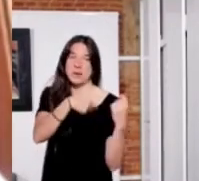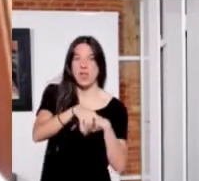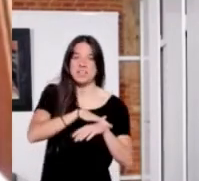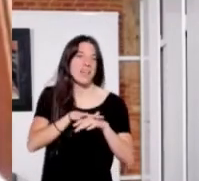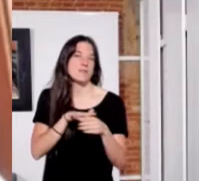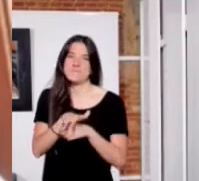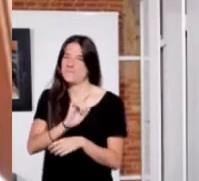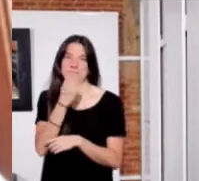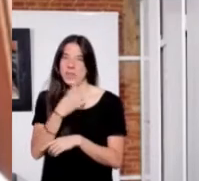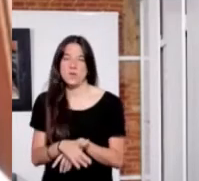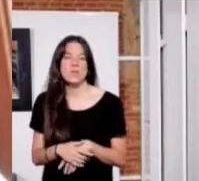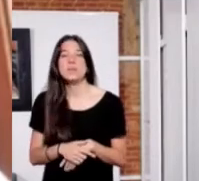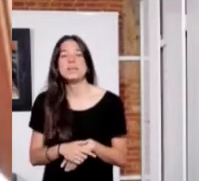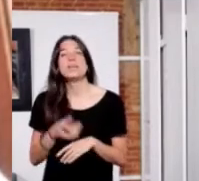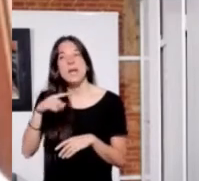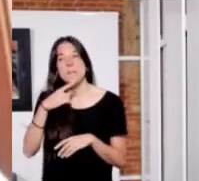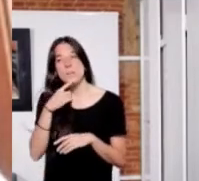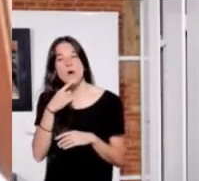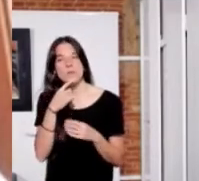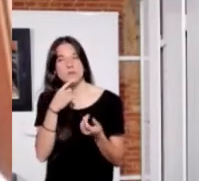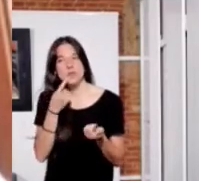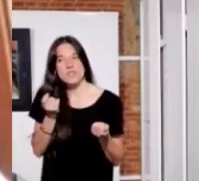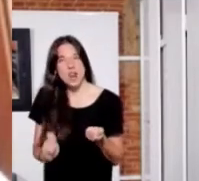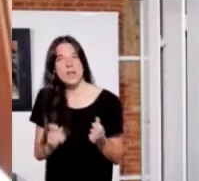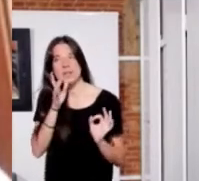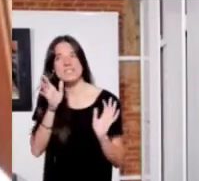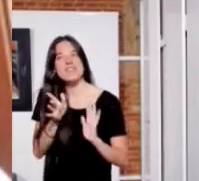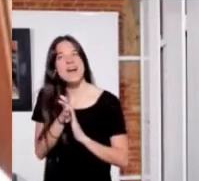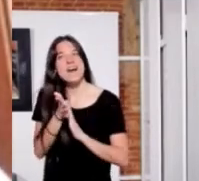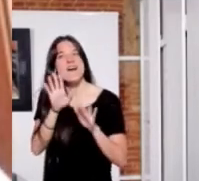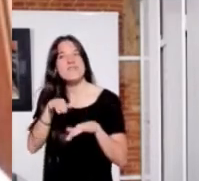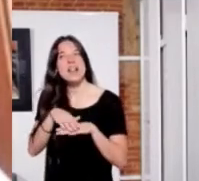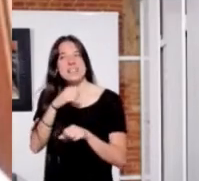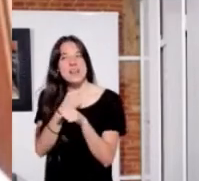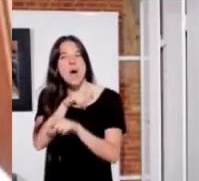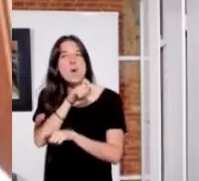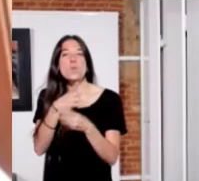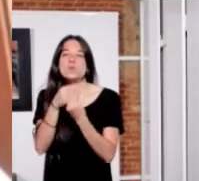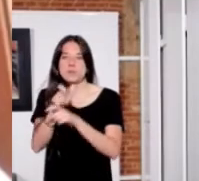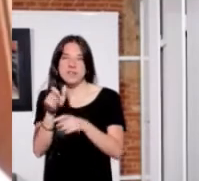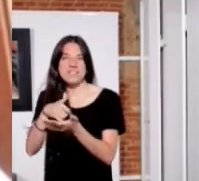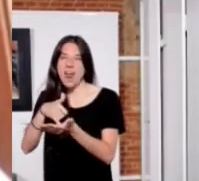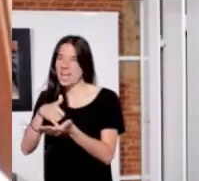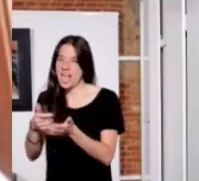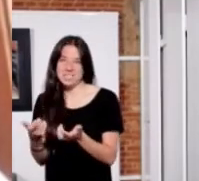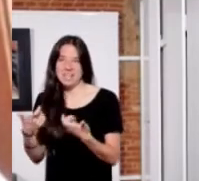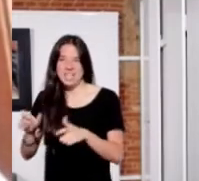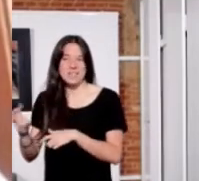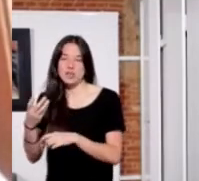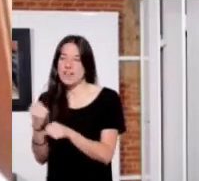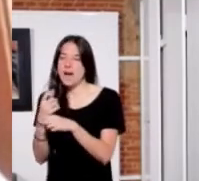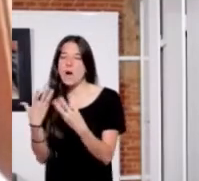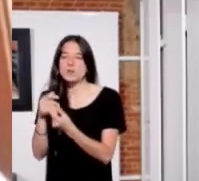por su profesionalidad, precisamente porque trabaja con personas altamente frágiles y porque trabaja